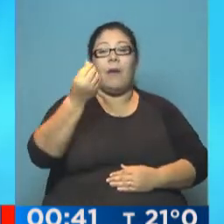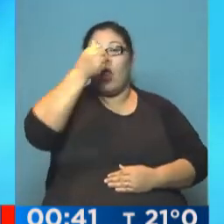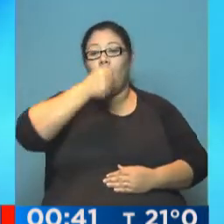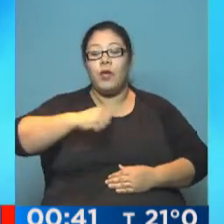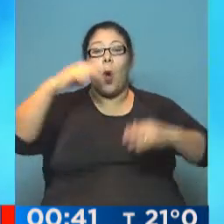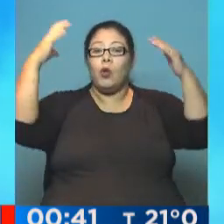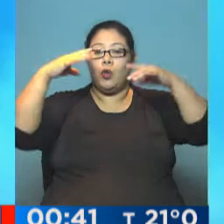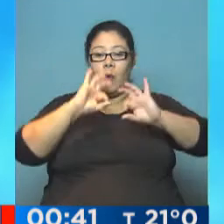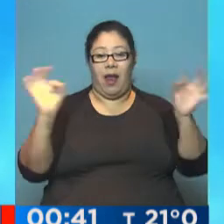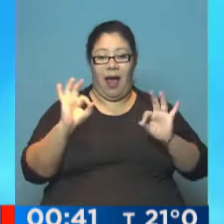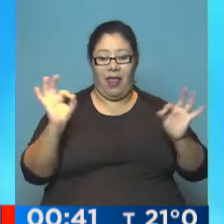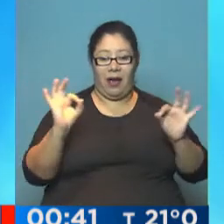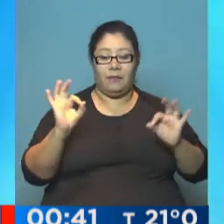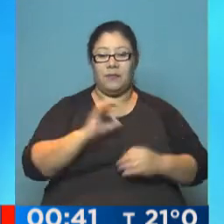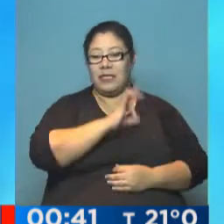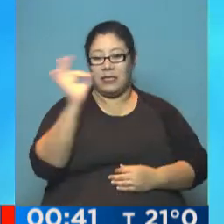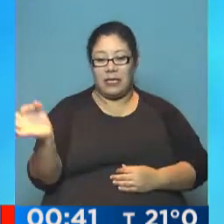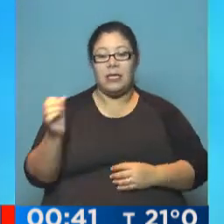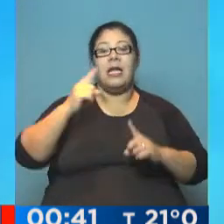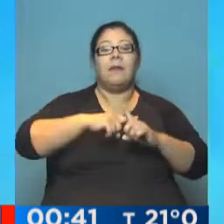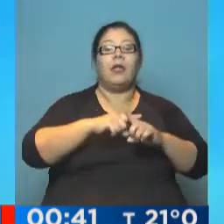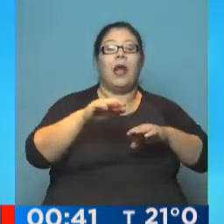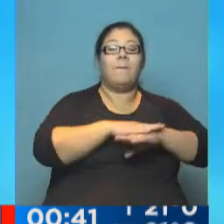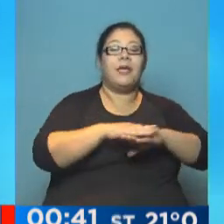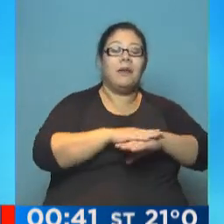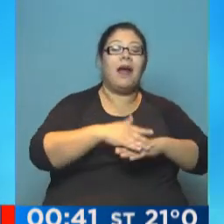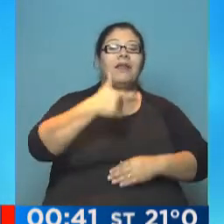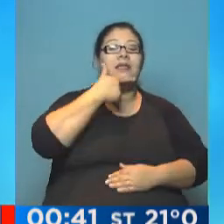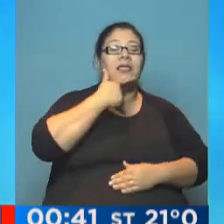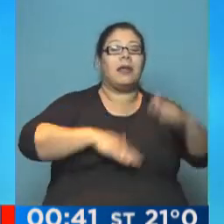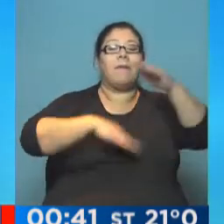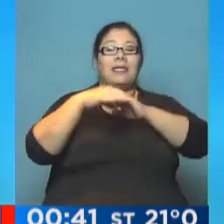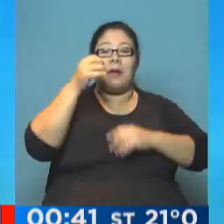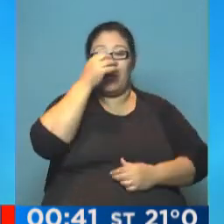las mínimas 17 y 10, 26 y 23 máximas